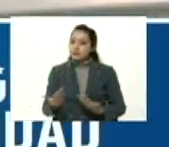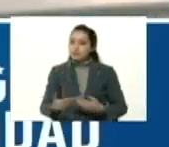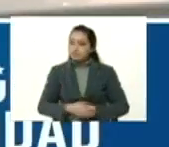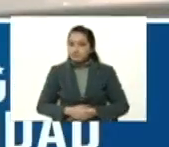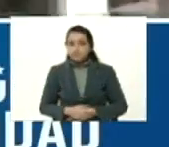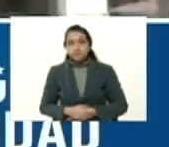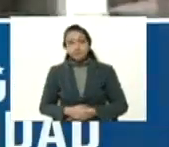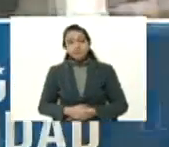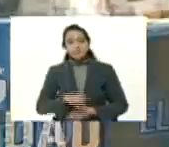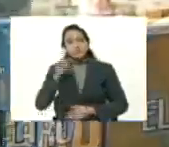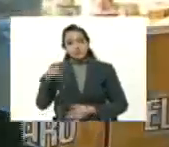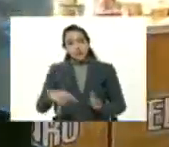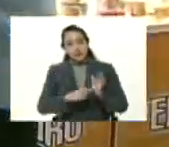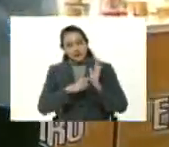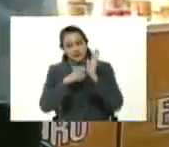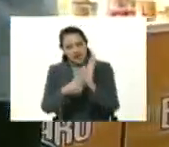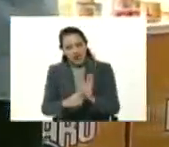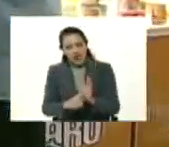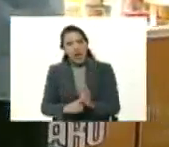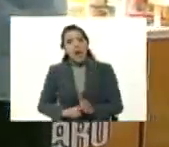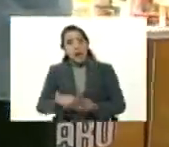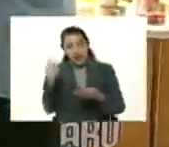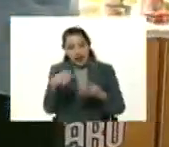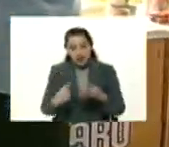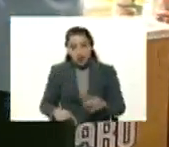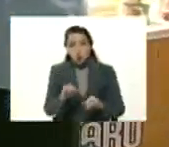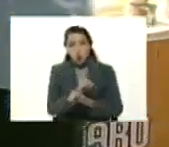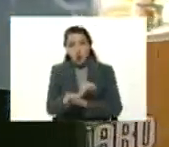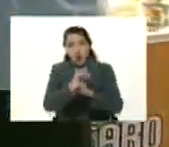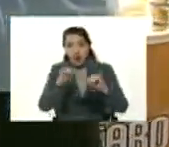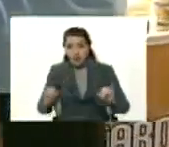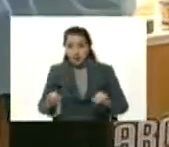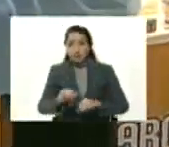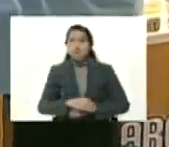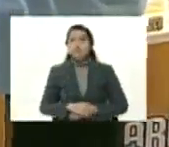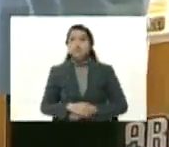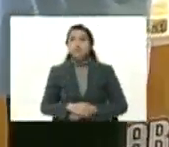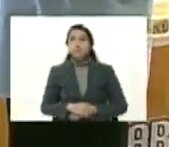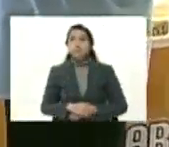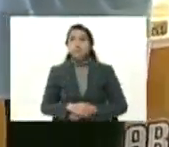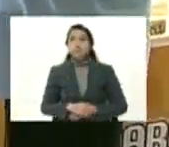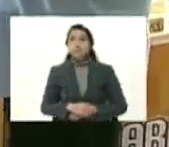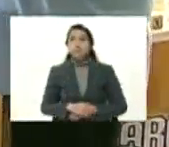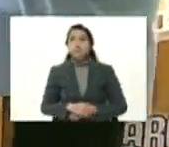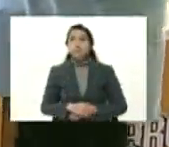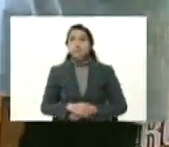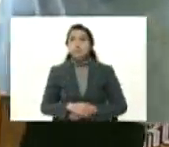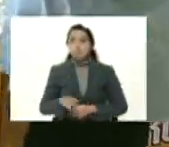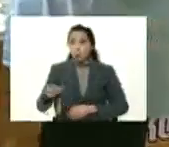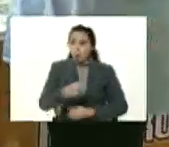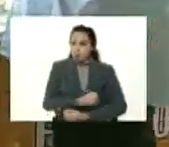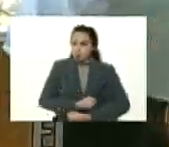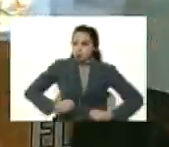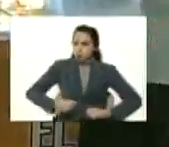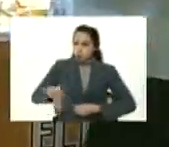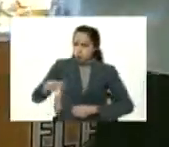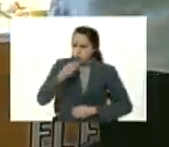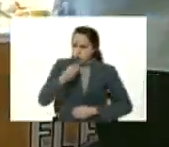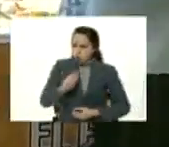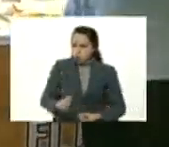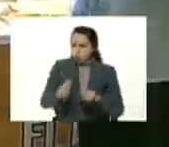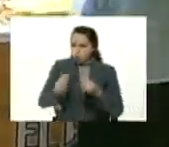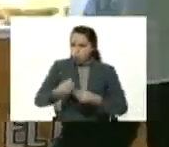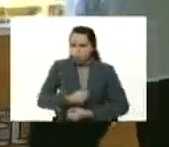queremos presentarle los productos terminados. Aquí tenemos la empresa... Están papiados, vale. Están comiendo bien. Eso come puro pescado.